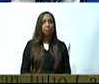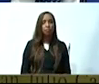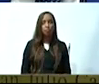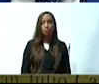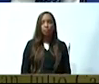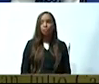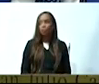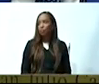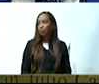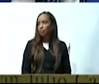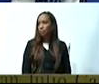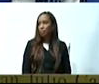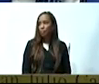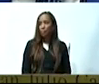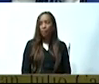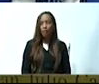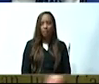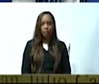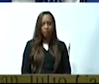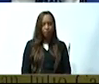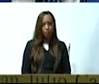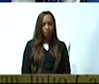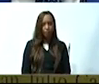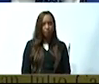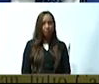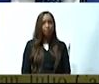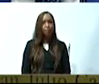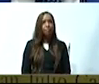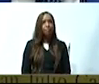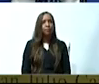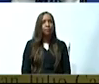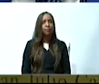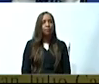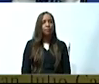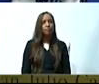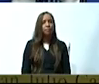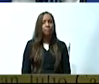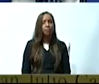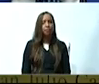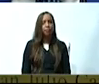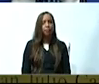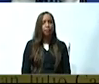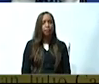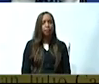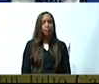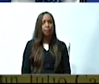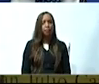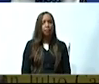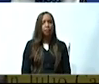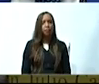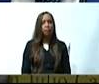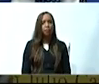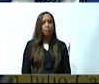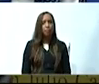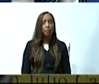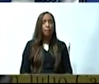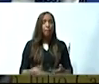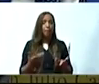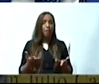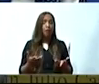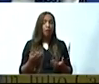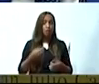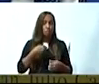. Decía, presidente, que le pedía a Frank que se refiriera siempre de manera pedagógica al concepto del